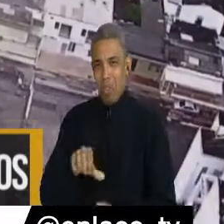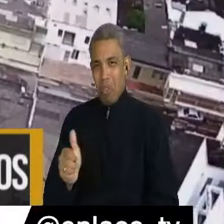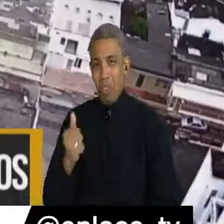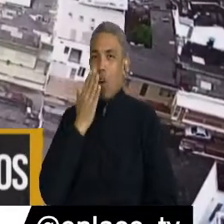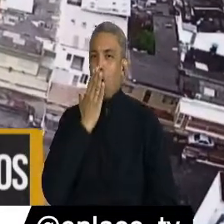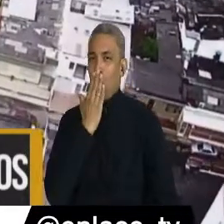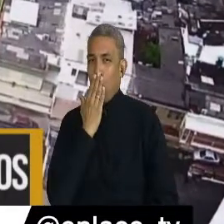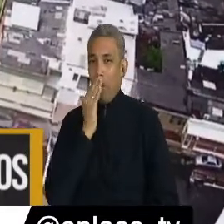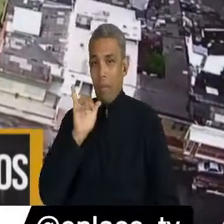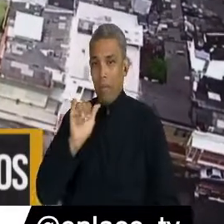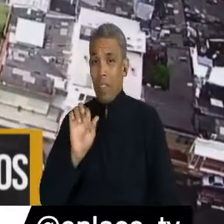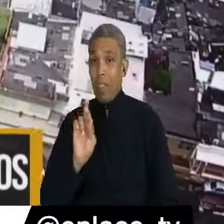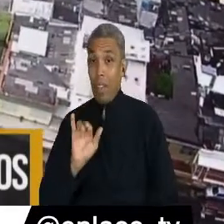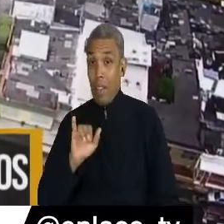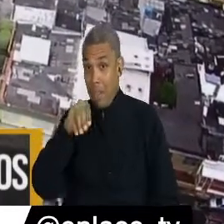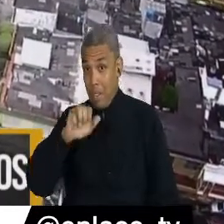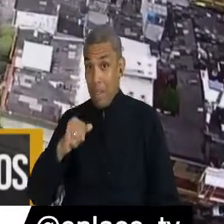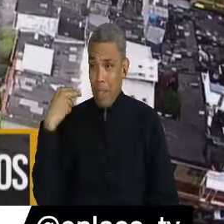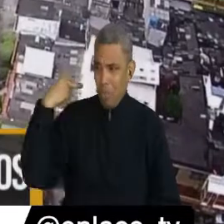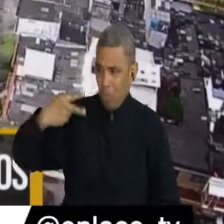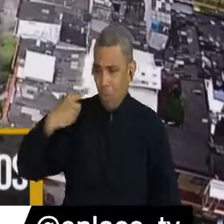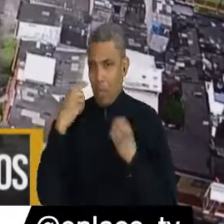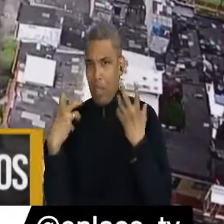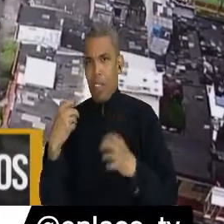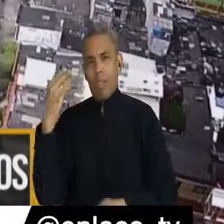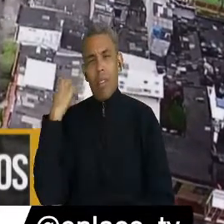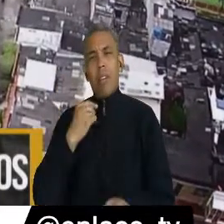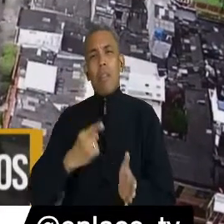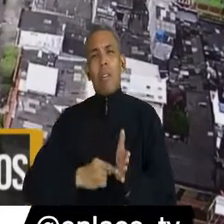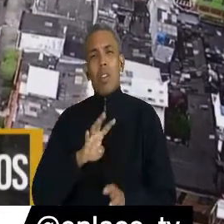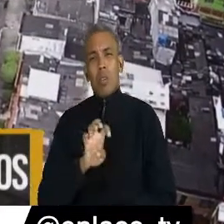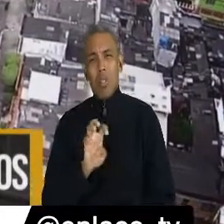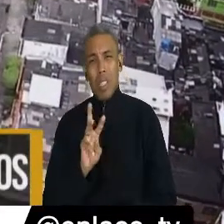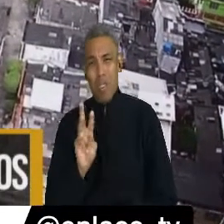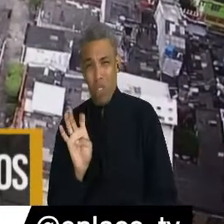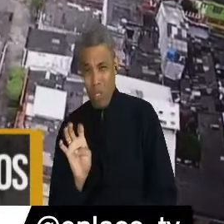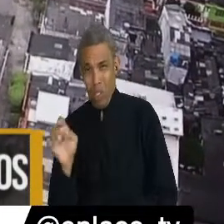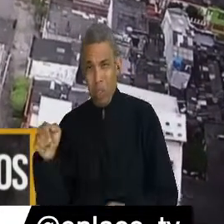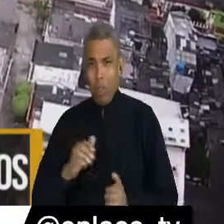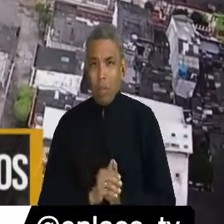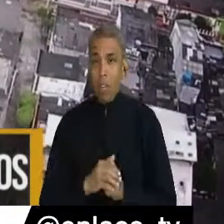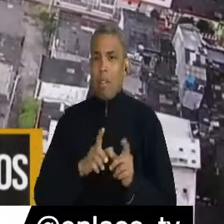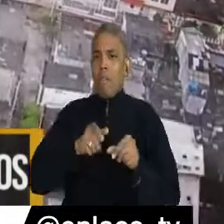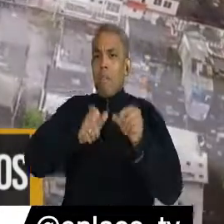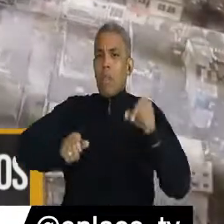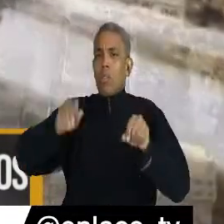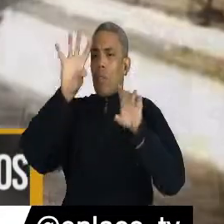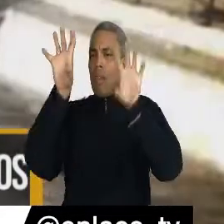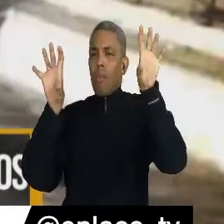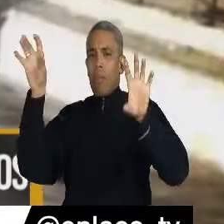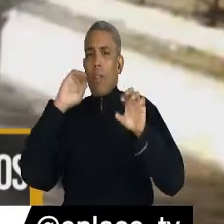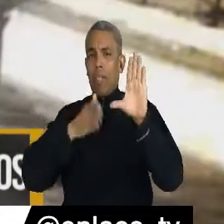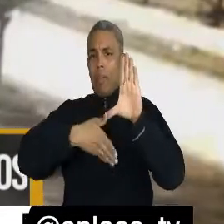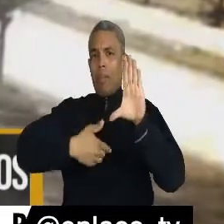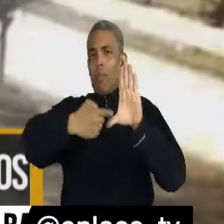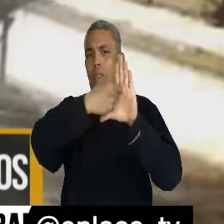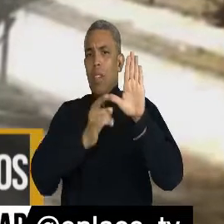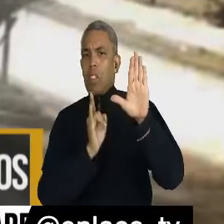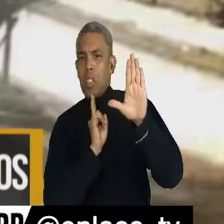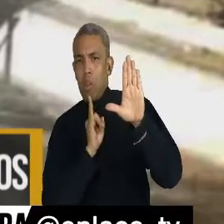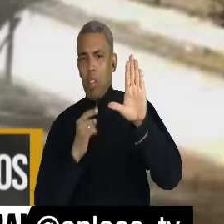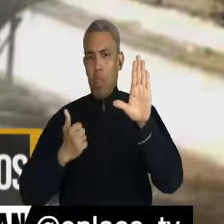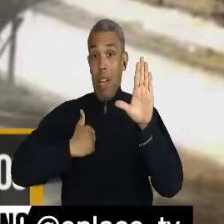de Barranca Bermeja se habla. Para 1939 había 438 extranjeros, en su mayoría canadienses y estadounidenses.